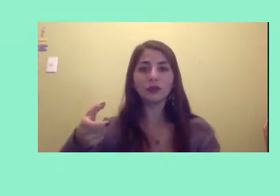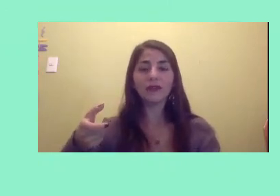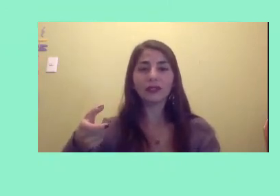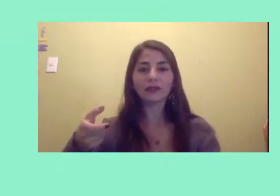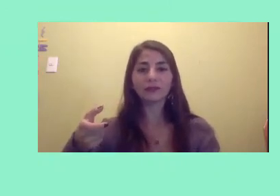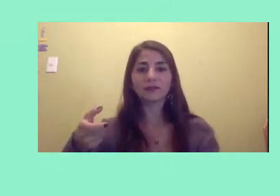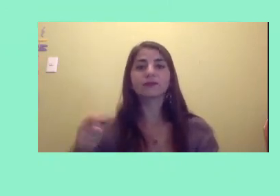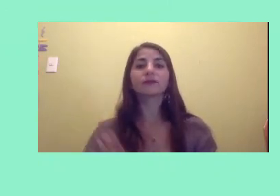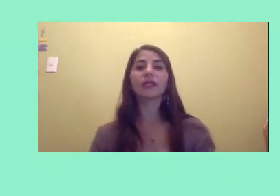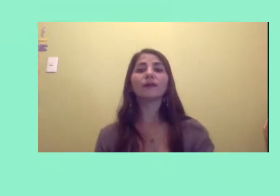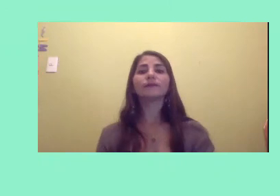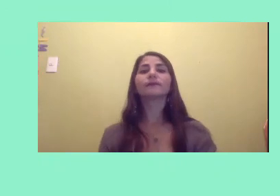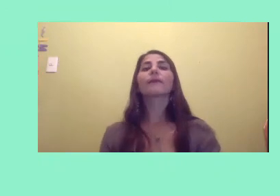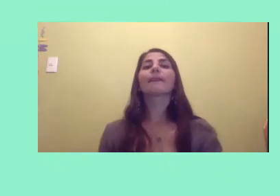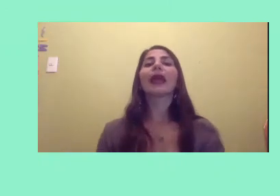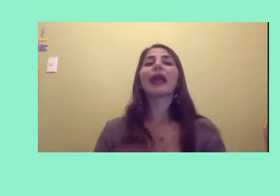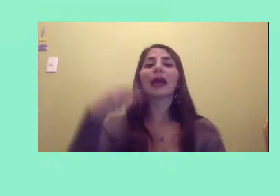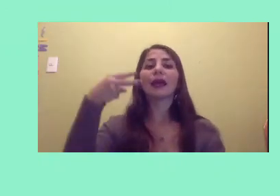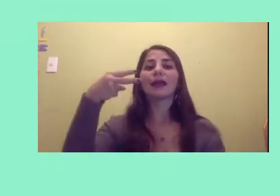así, una vez, ¿ya?